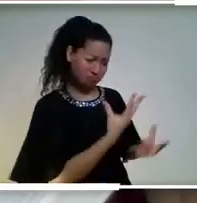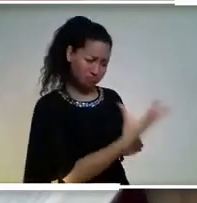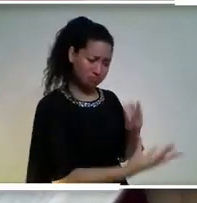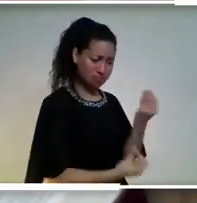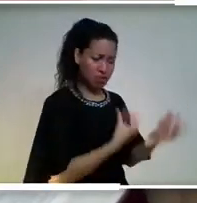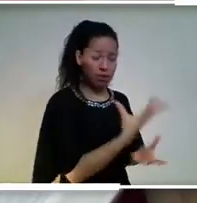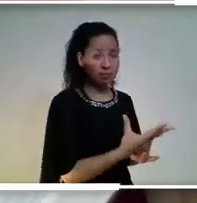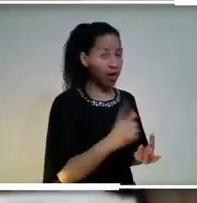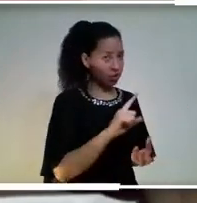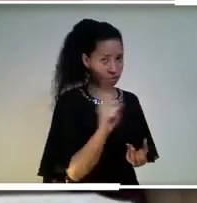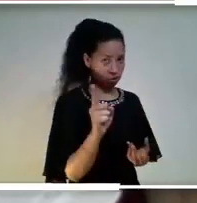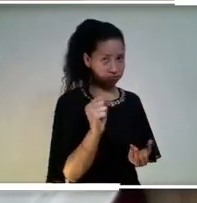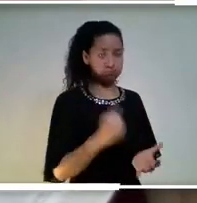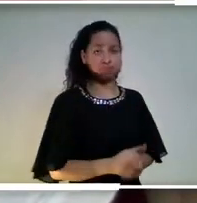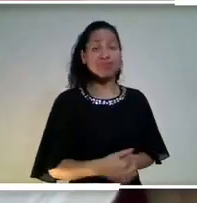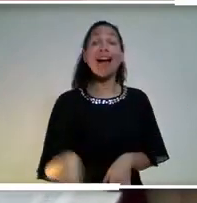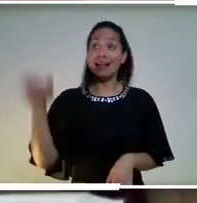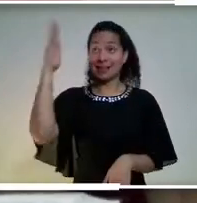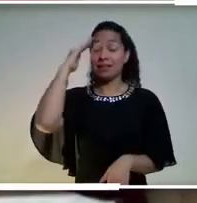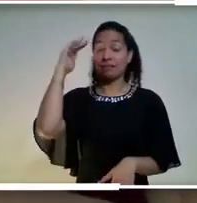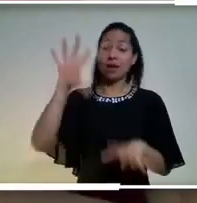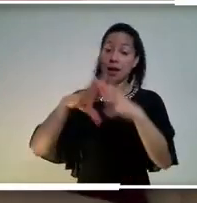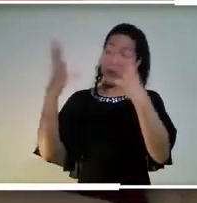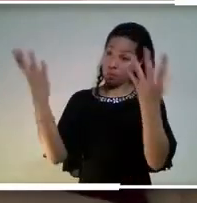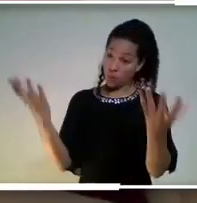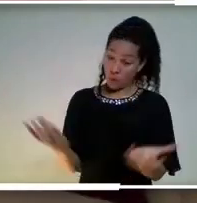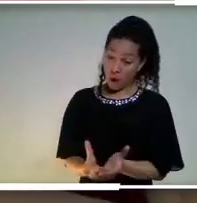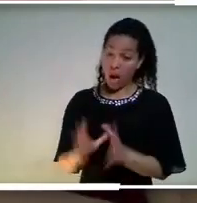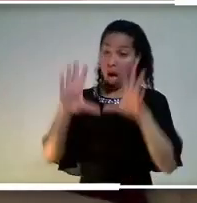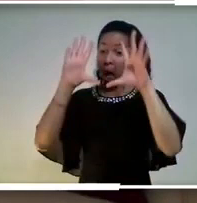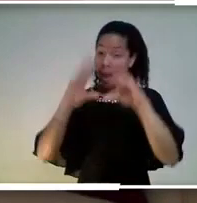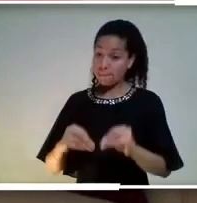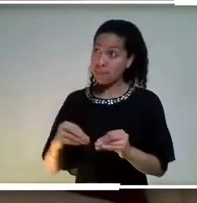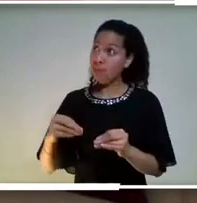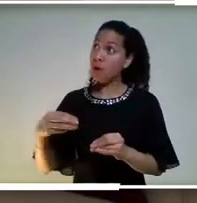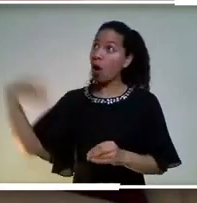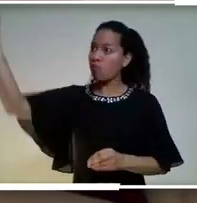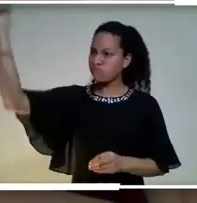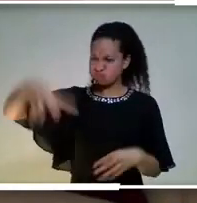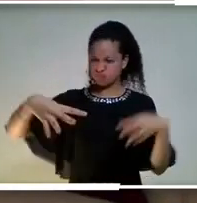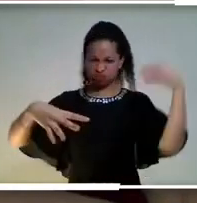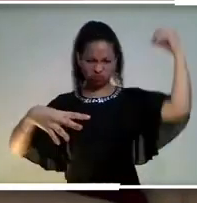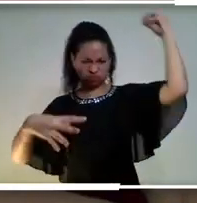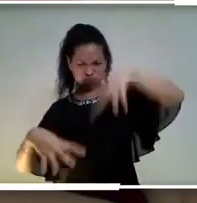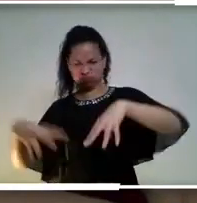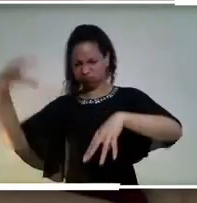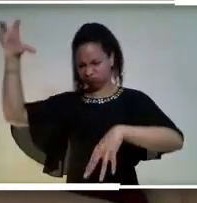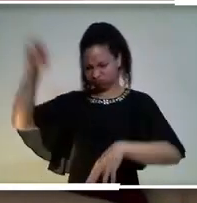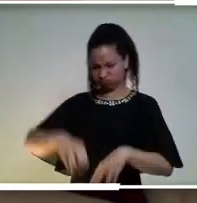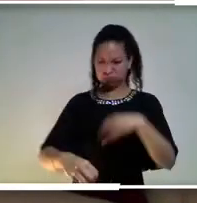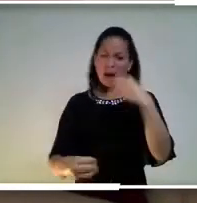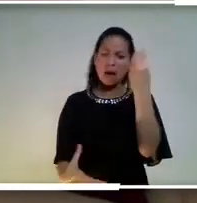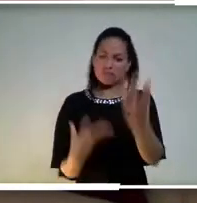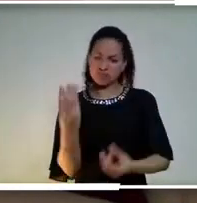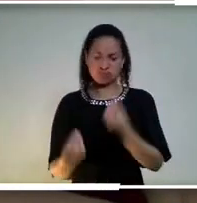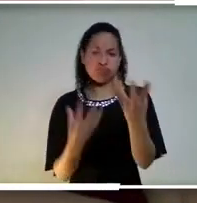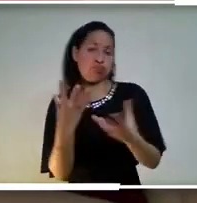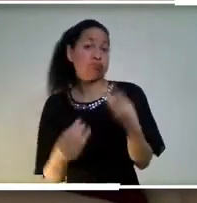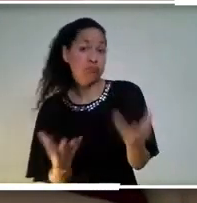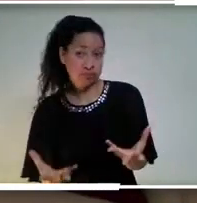caerá fuego y azufre del cielo y ese infierno fue guardián del lago de fuego fue creado para el sus ángeles